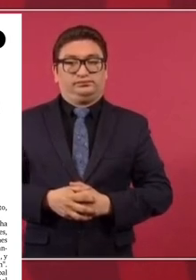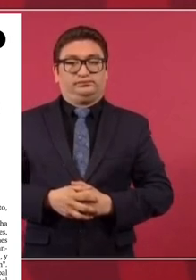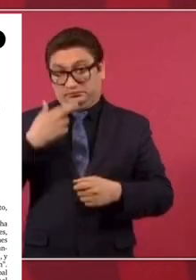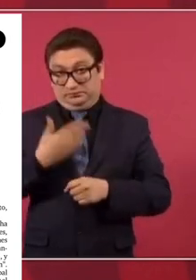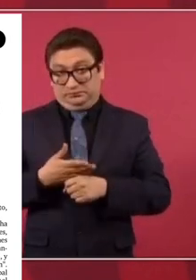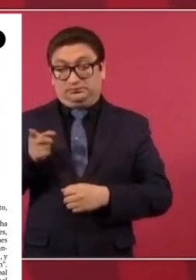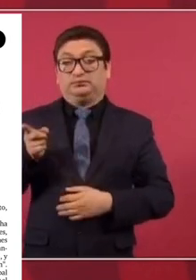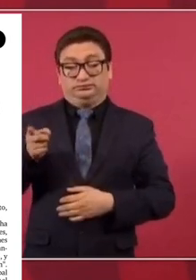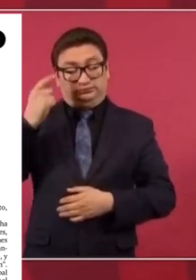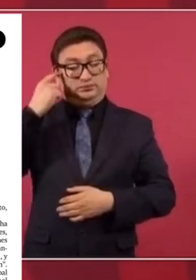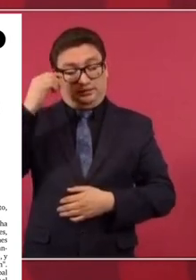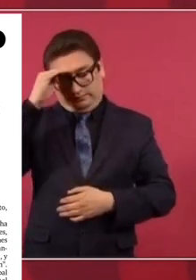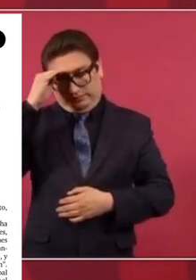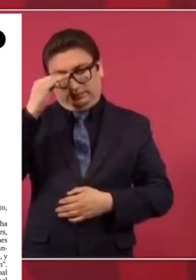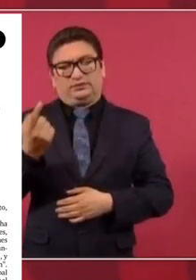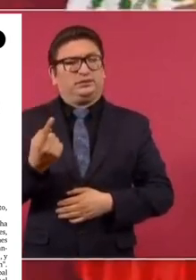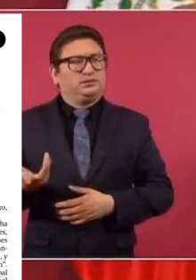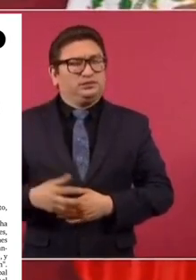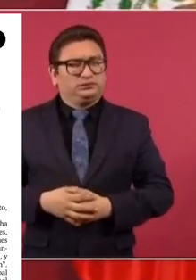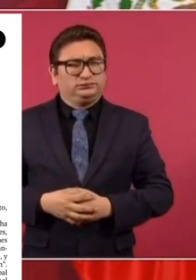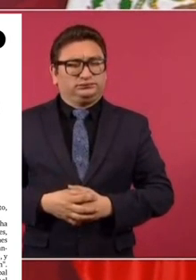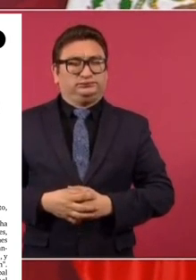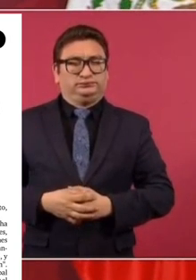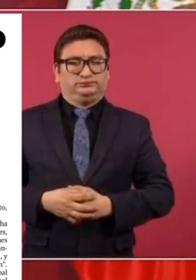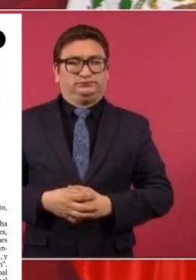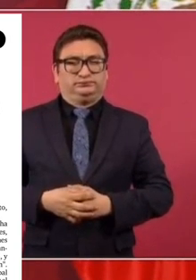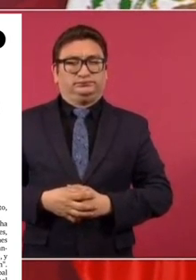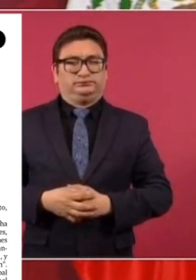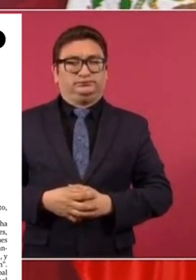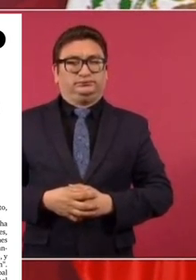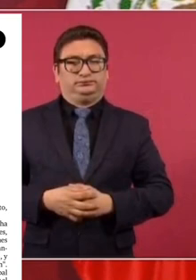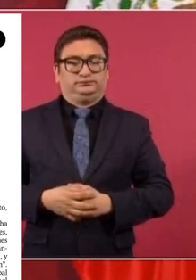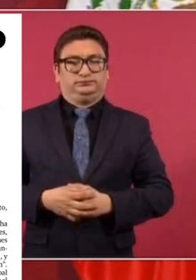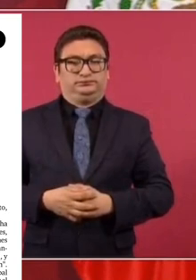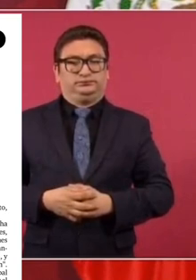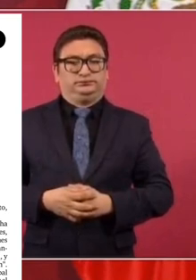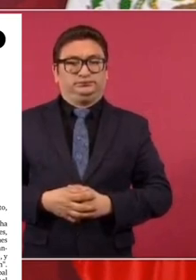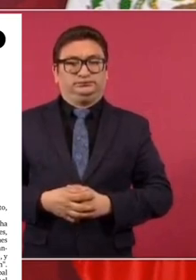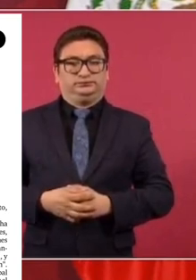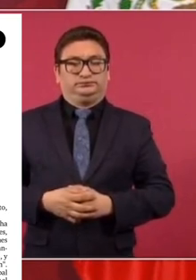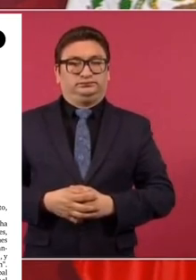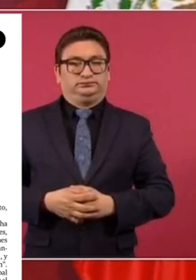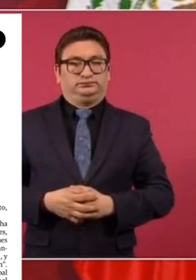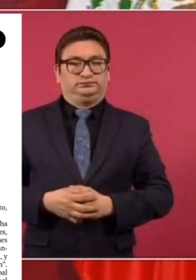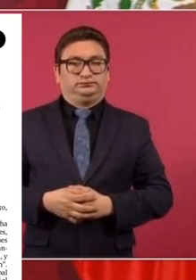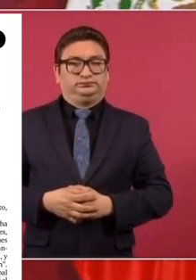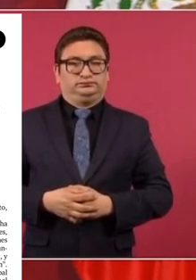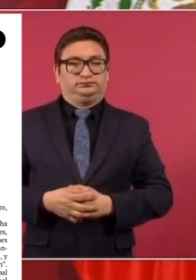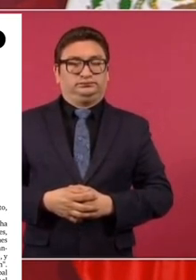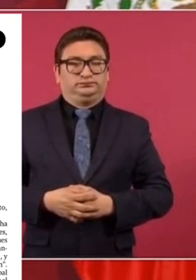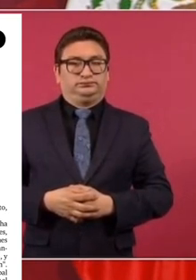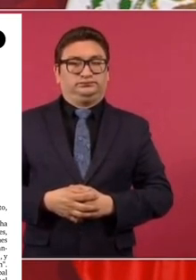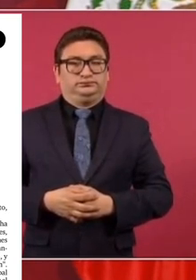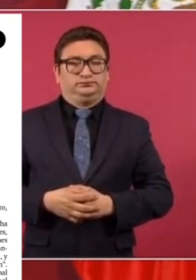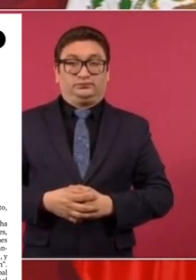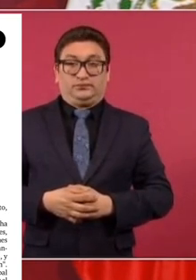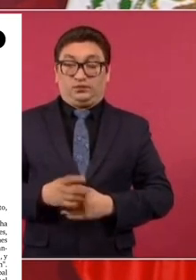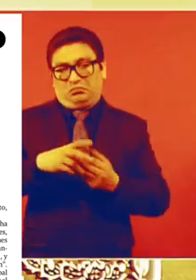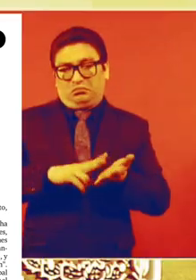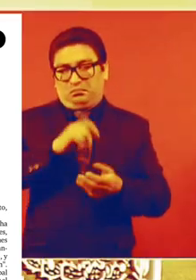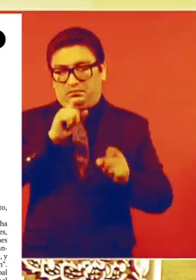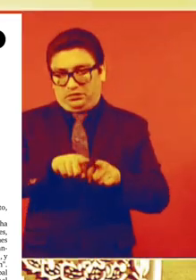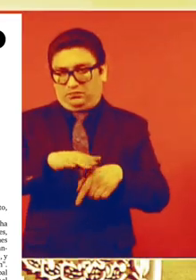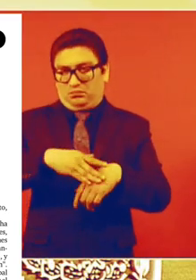tomar en cuenta que, cuando menos, significa lo mismo el trabajo que el